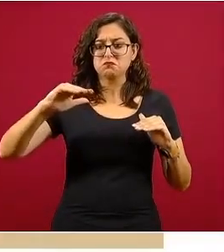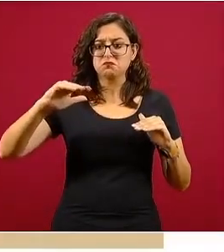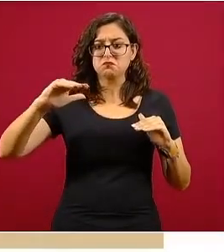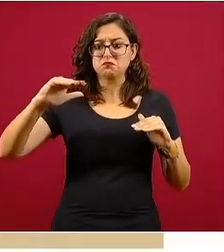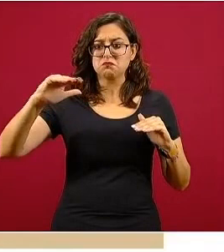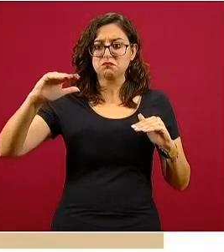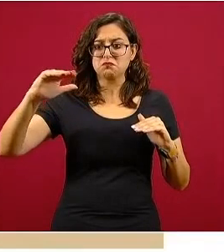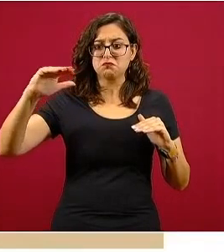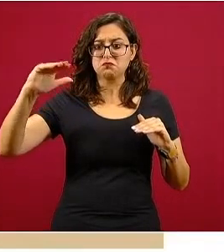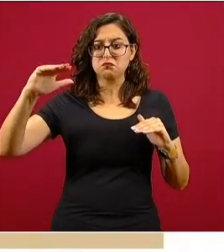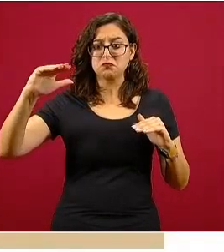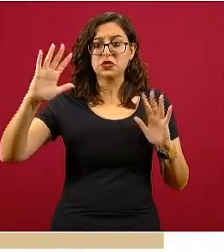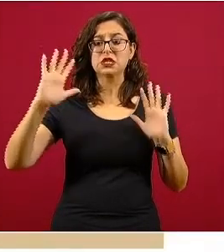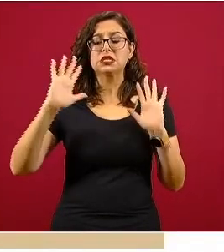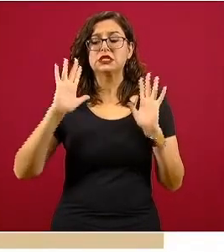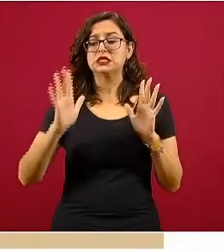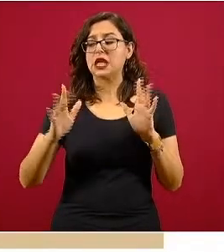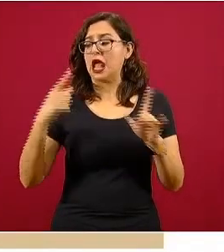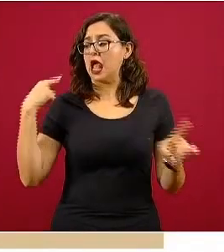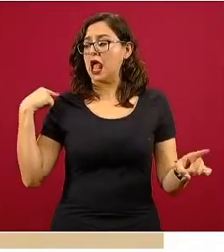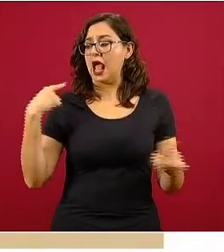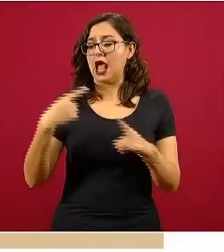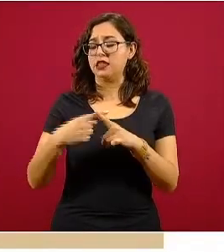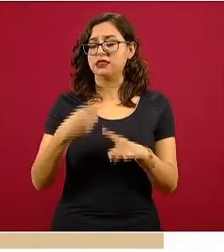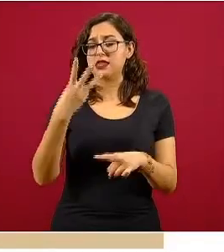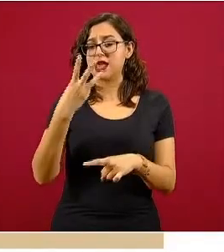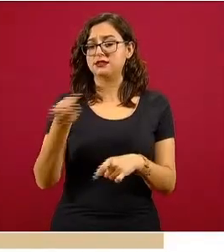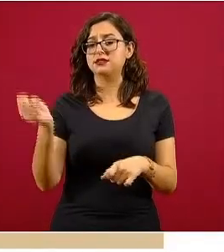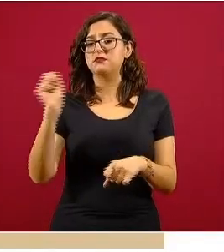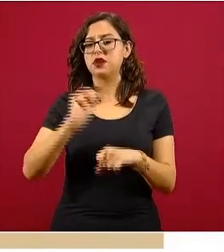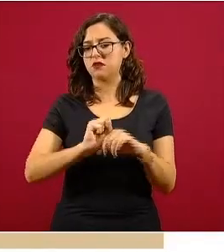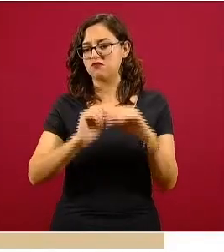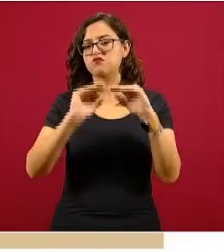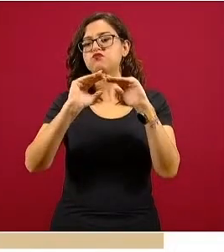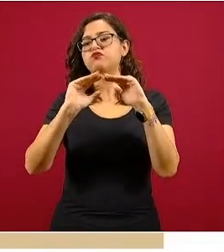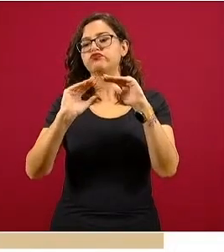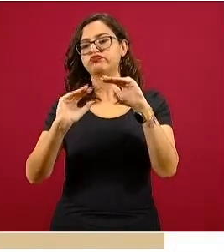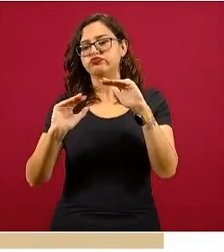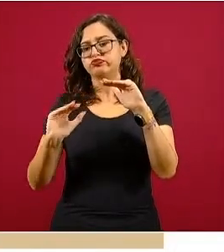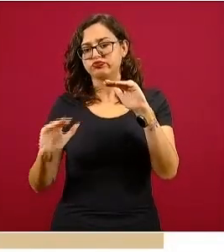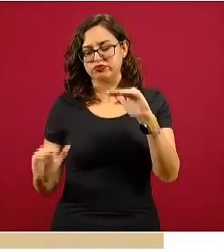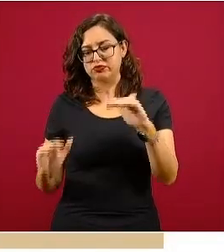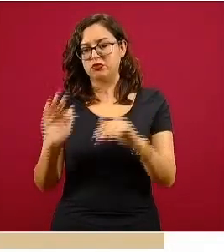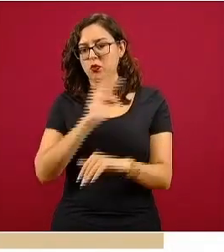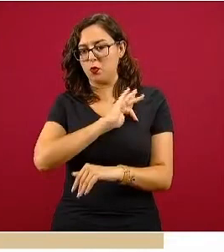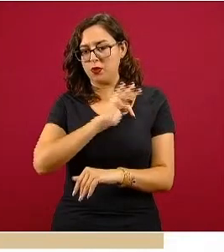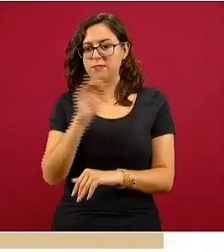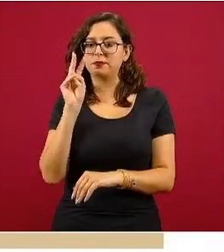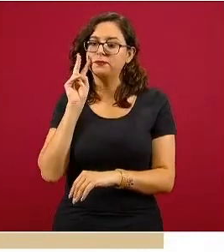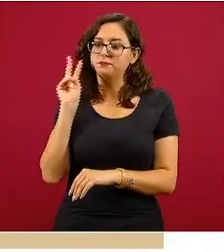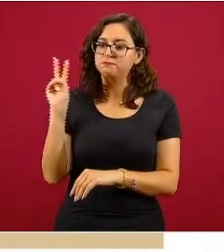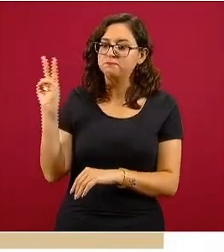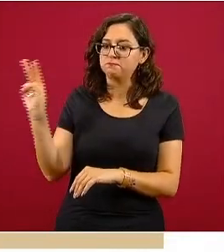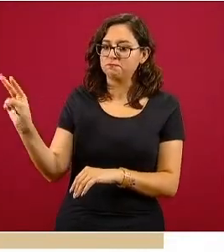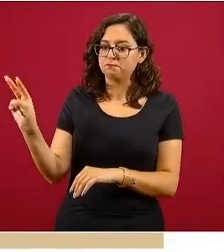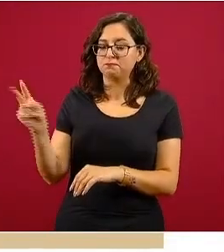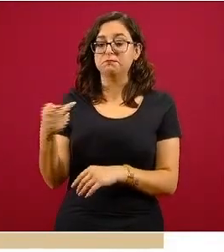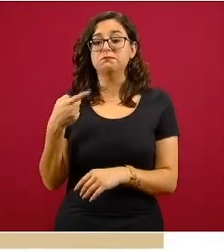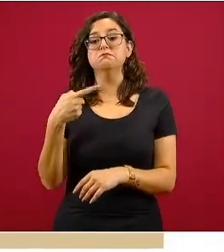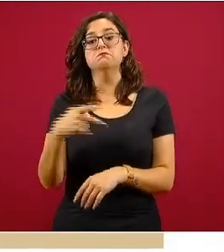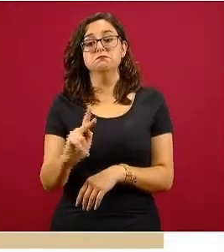últimas 3 semanas, incluida la 34, ya empezamos a ver una tendencia descendente, aunque todavía los números se